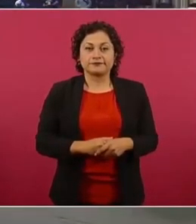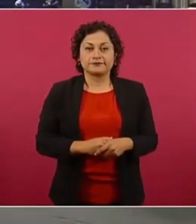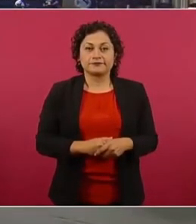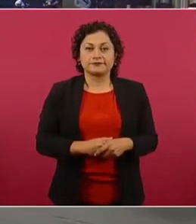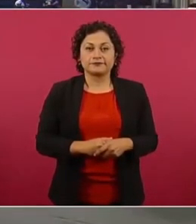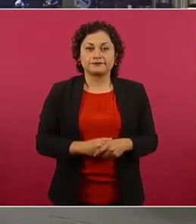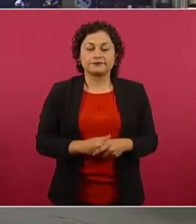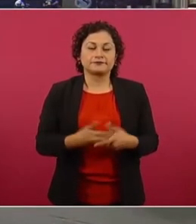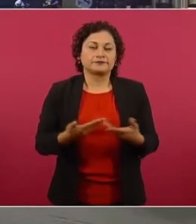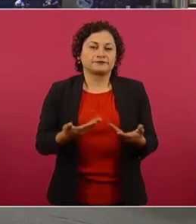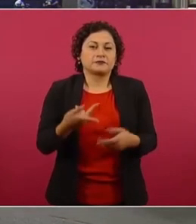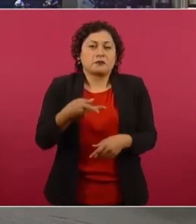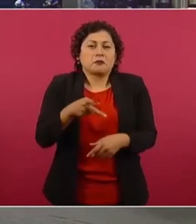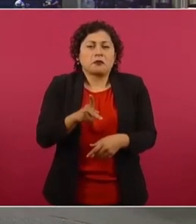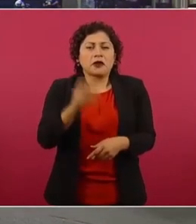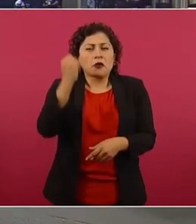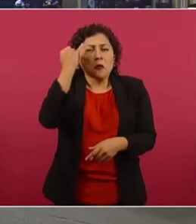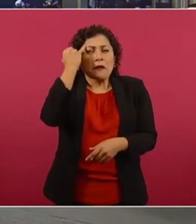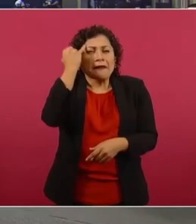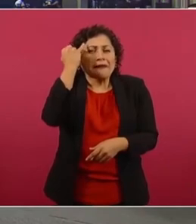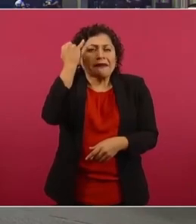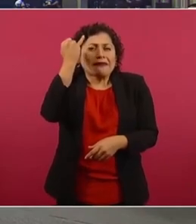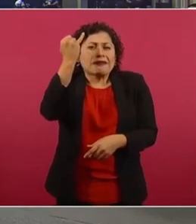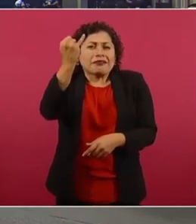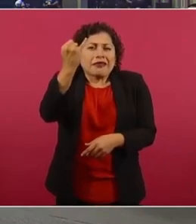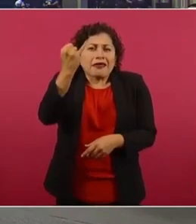un dogmatismo